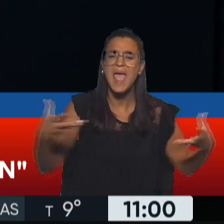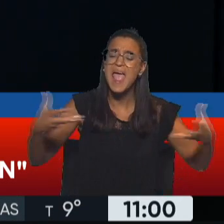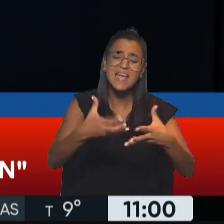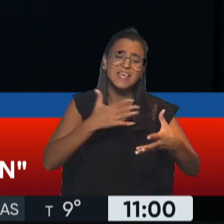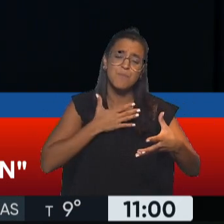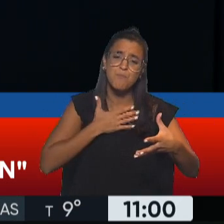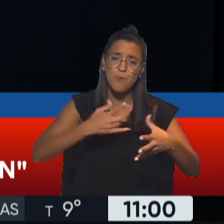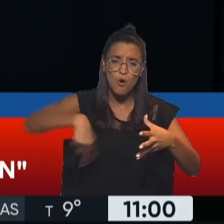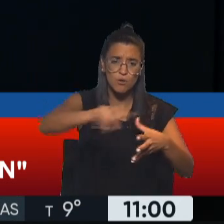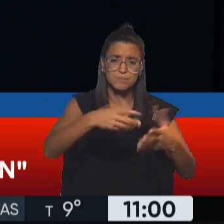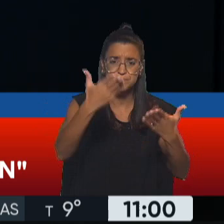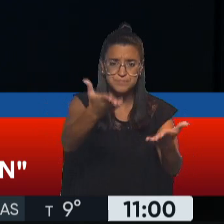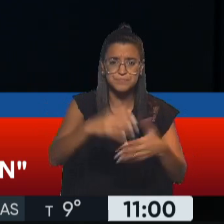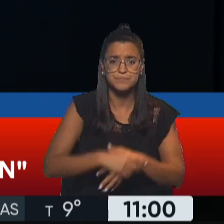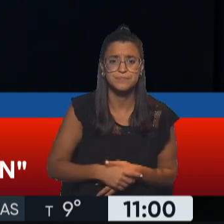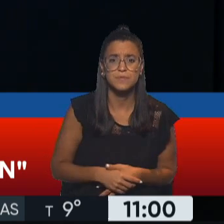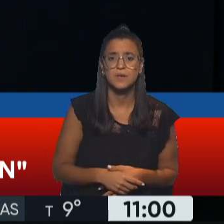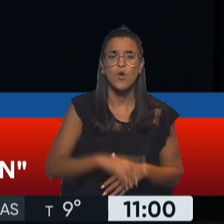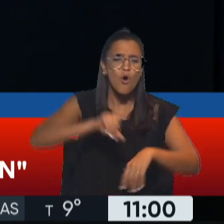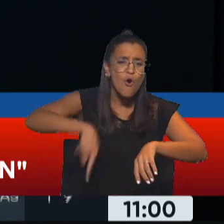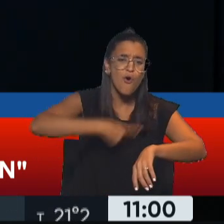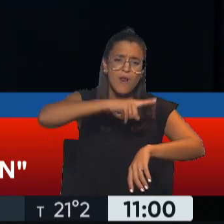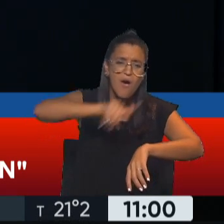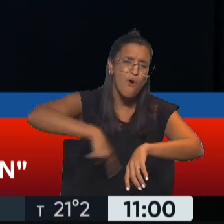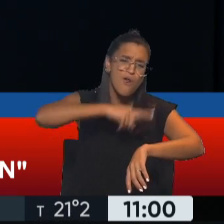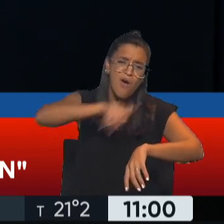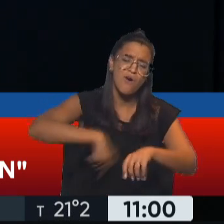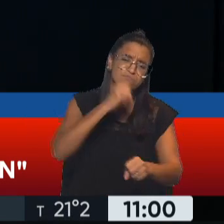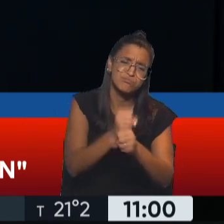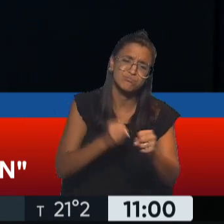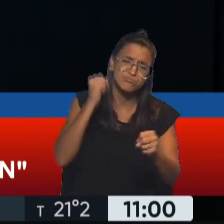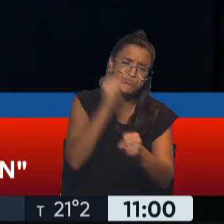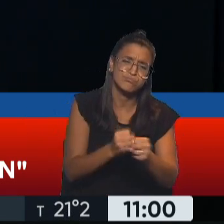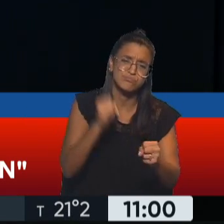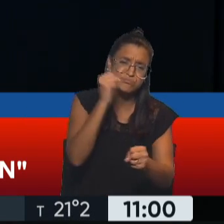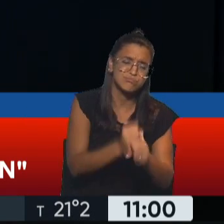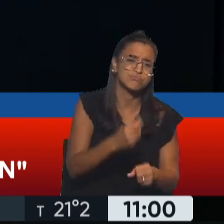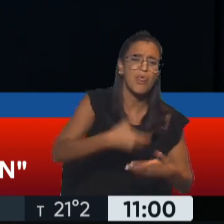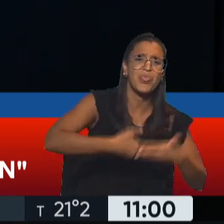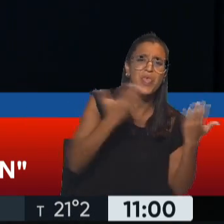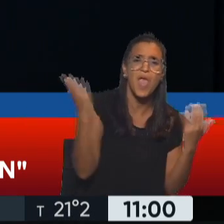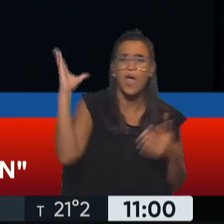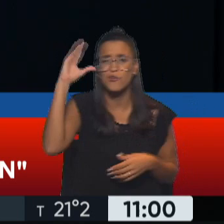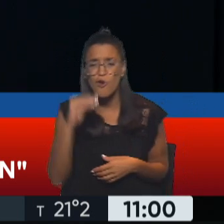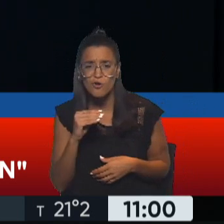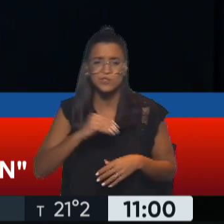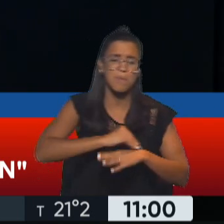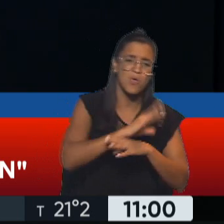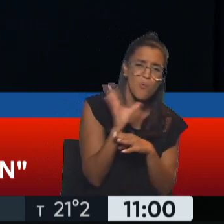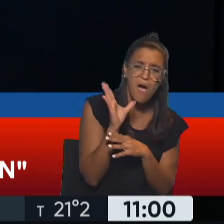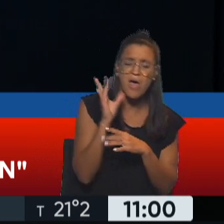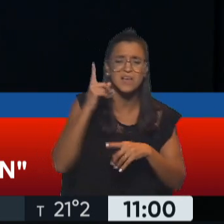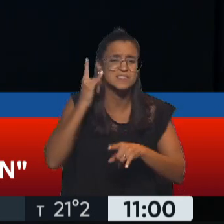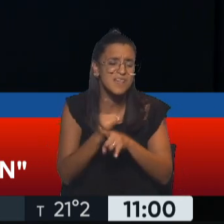que está aquí presente, horas y horas de trabajo, de día, de noche, a cualquier hora, madrugada,